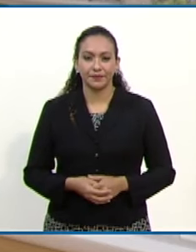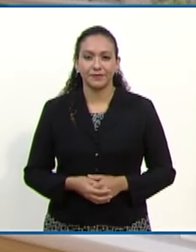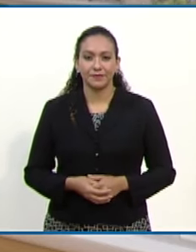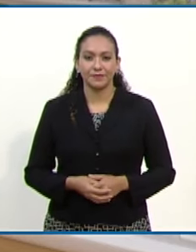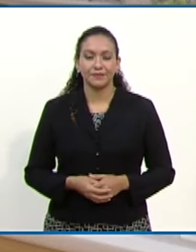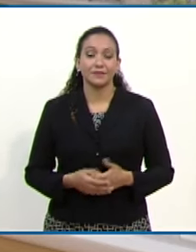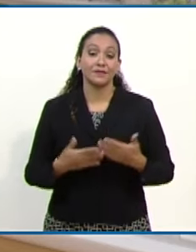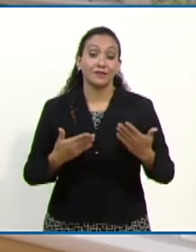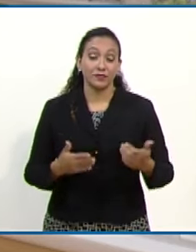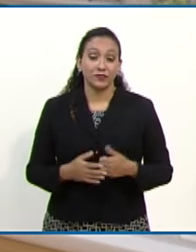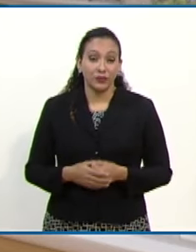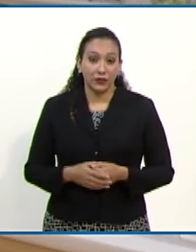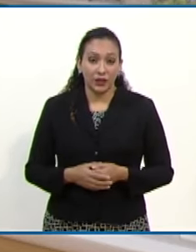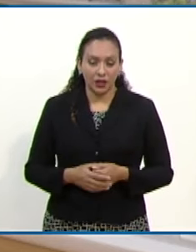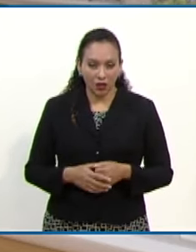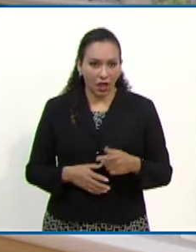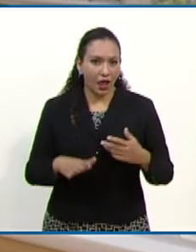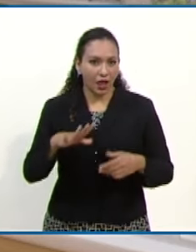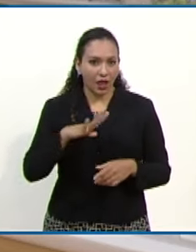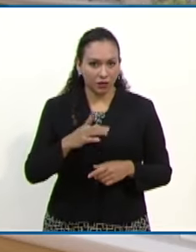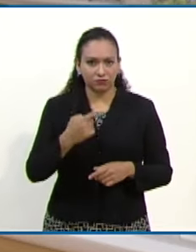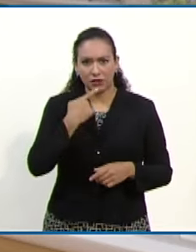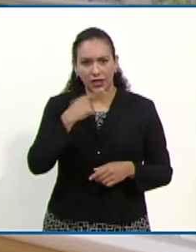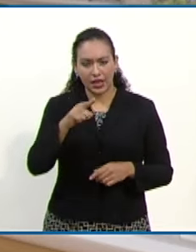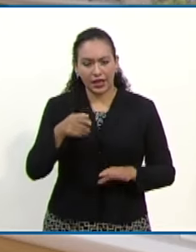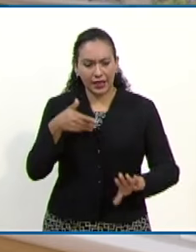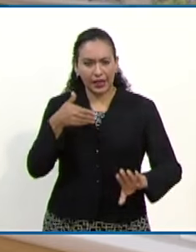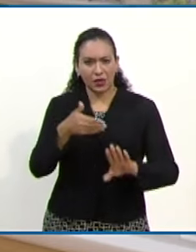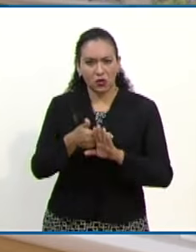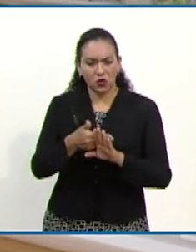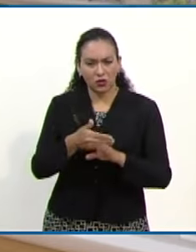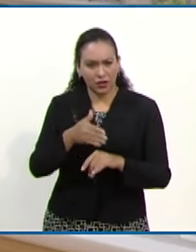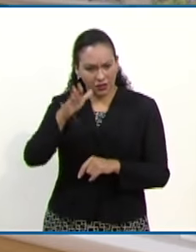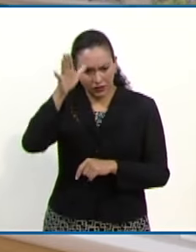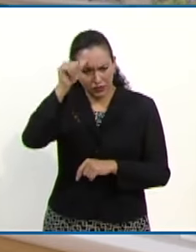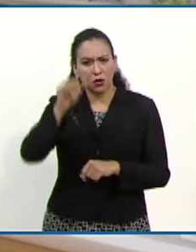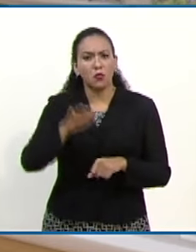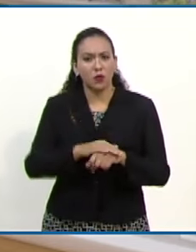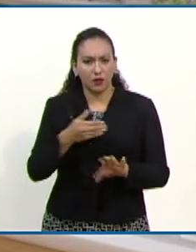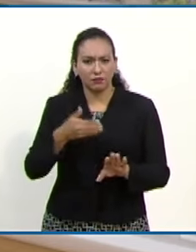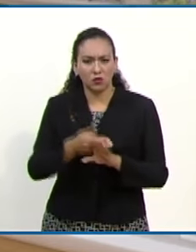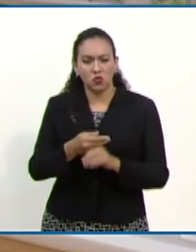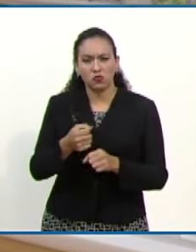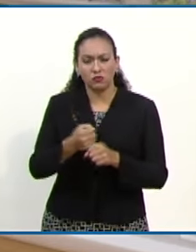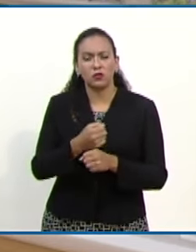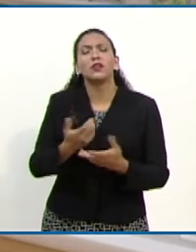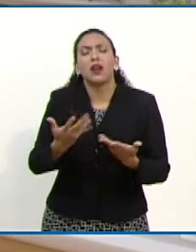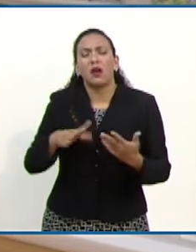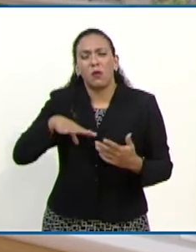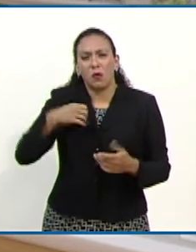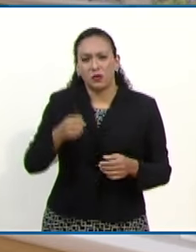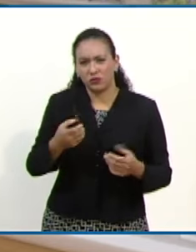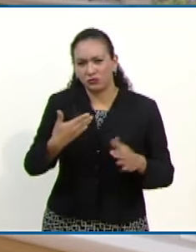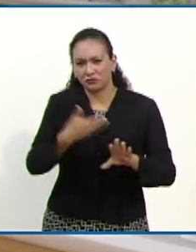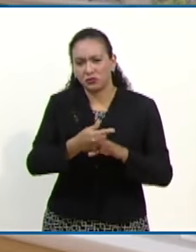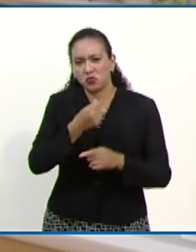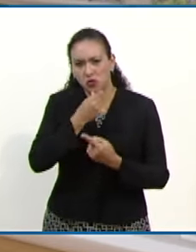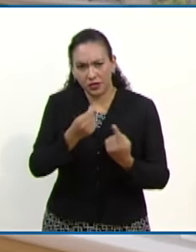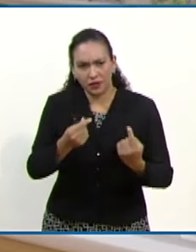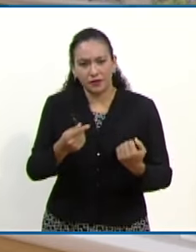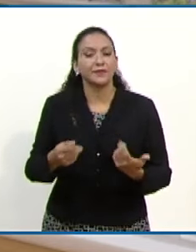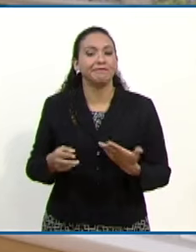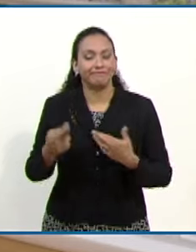Y al resolver un recurso de queja con perspectiva de infancia, el séptimo tribunal colegiado en materia civil del primer circuito